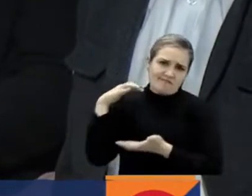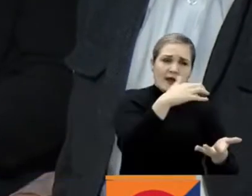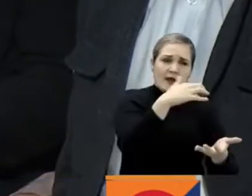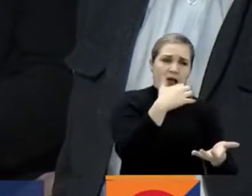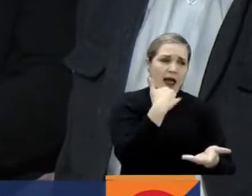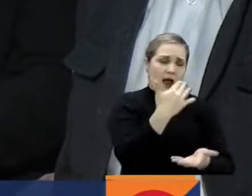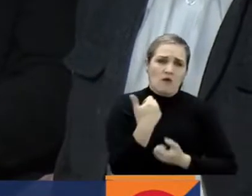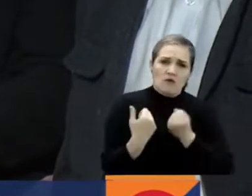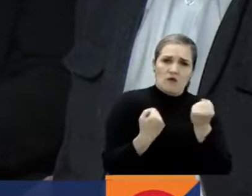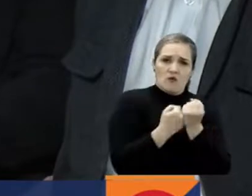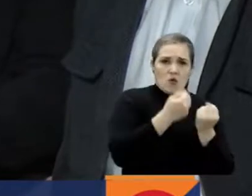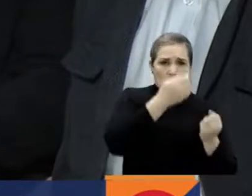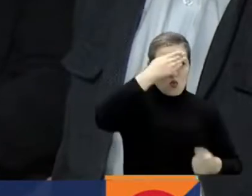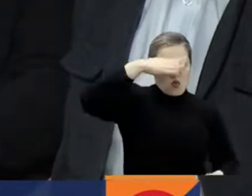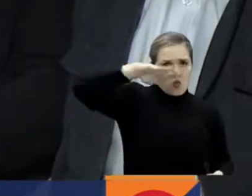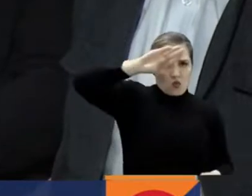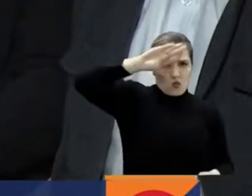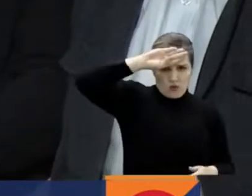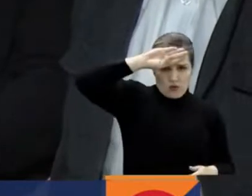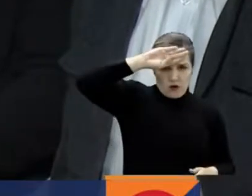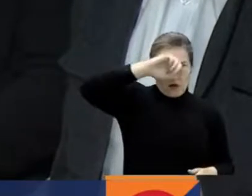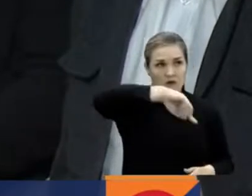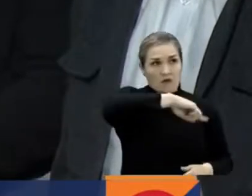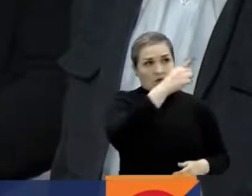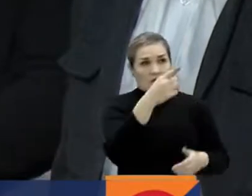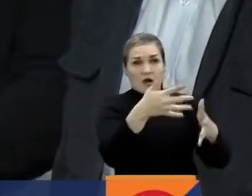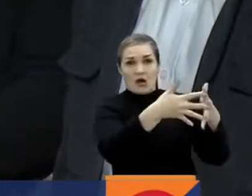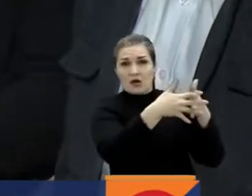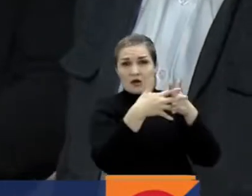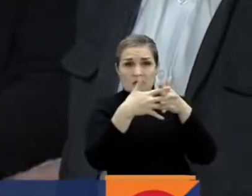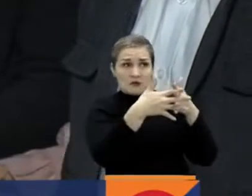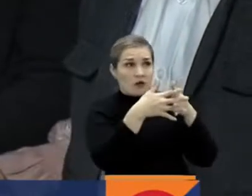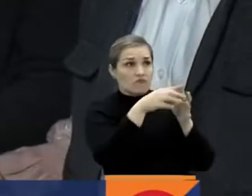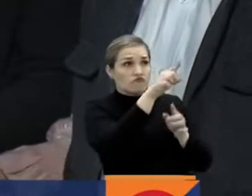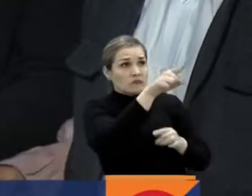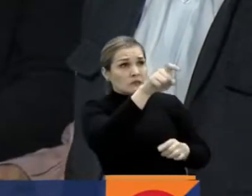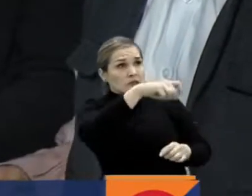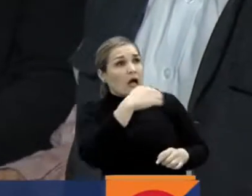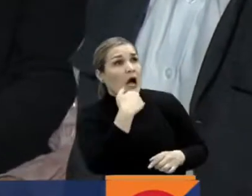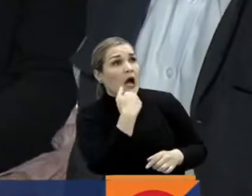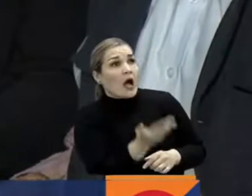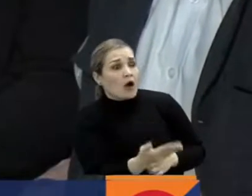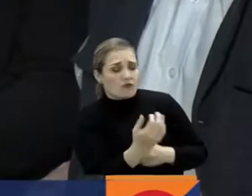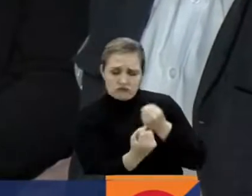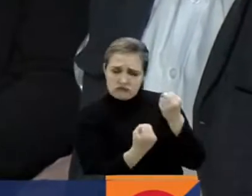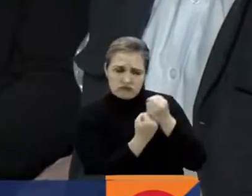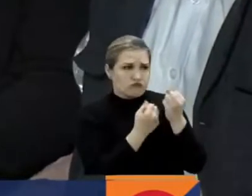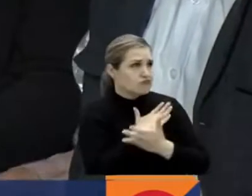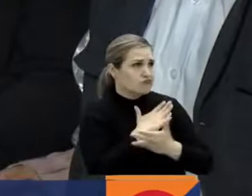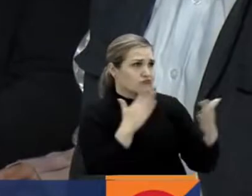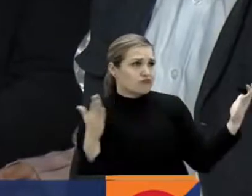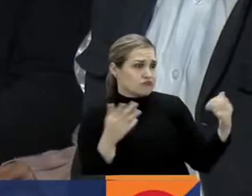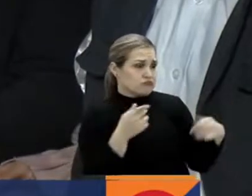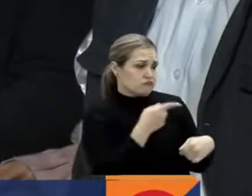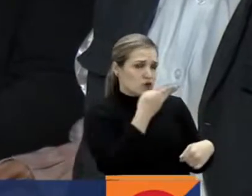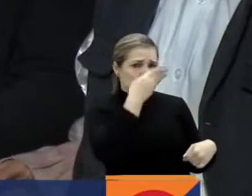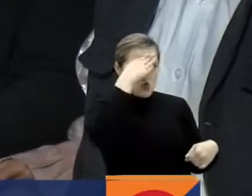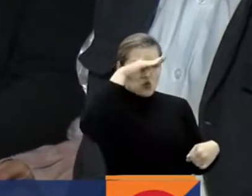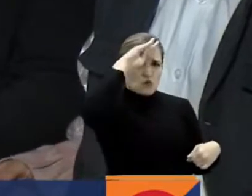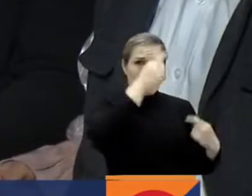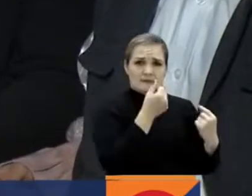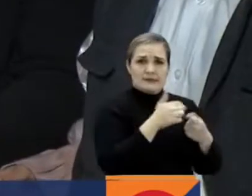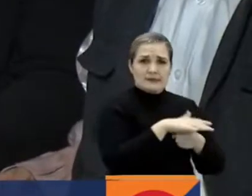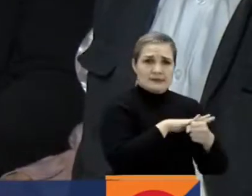Cuba. Si los Estados Unidos requieren algún tipo de aporte, pues también estaremos dispuestos allá en el estado